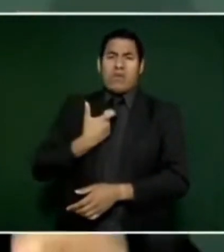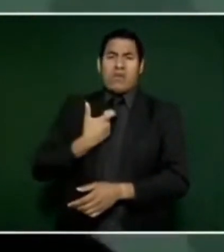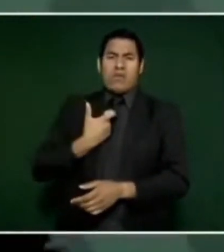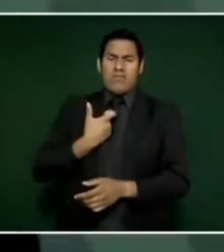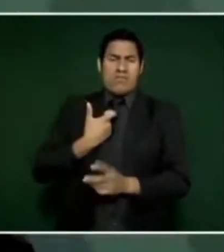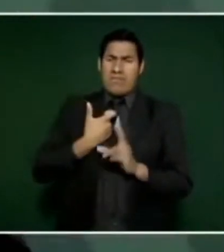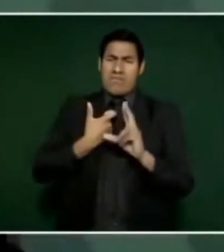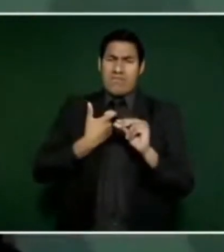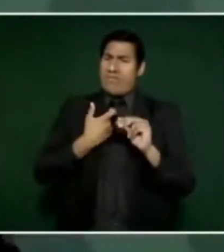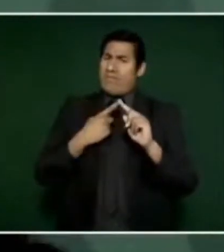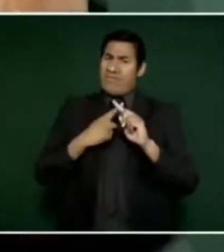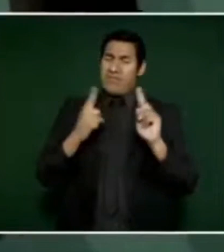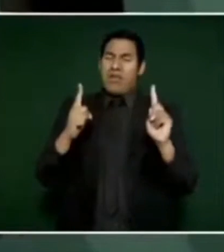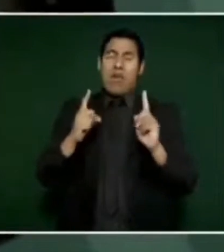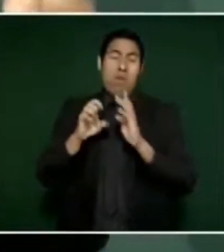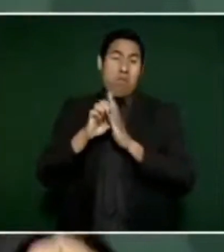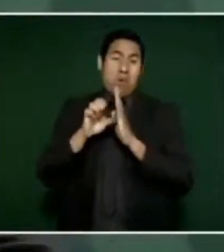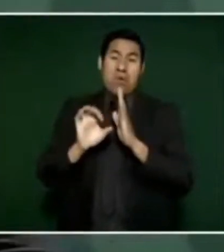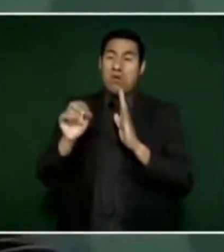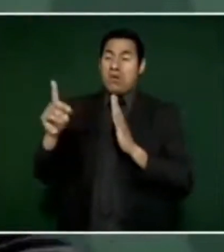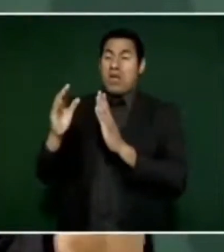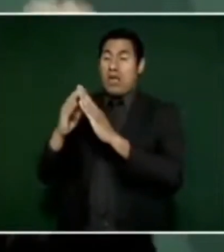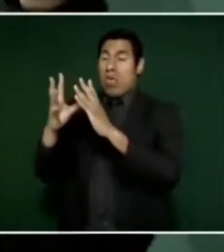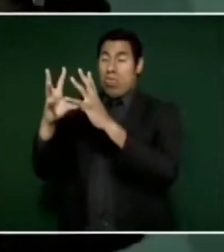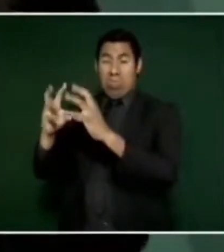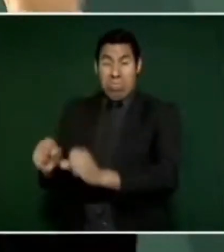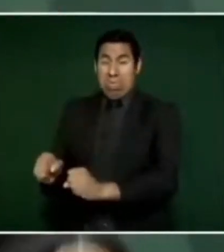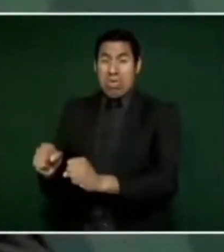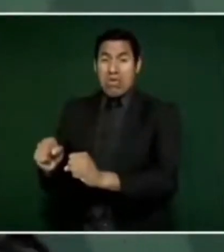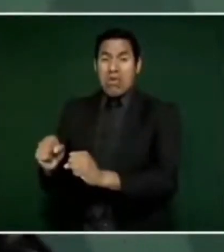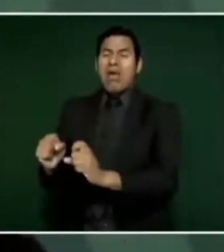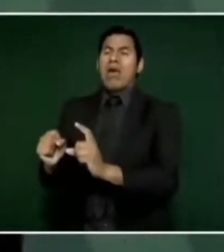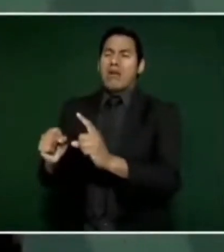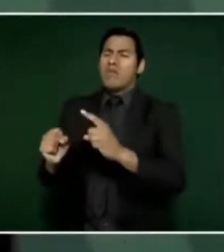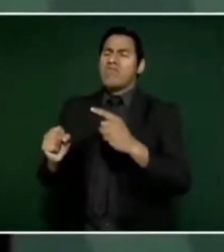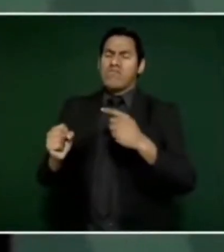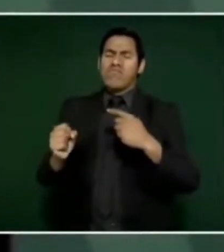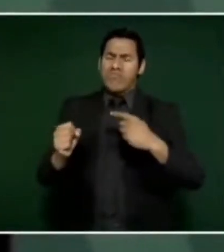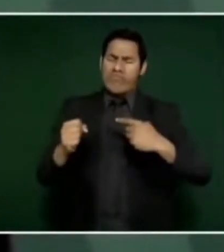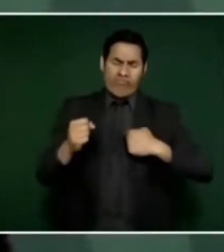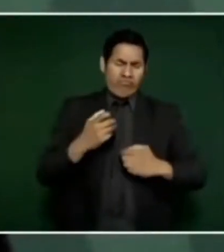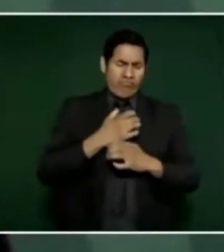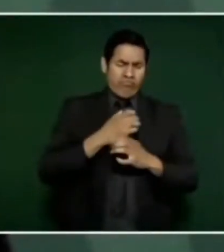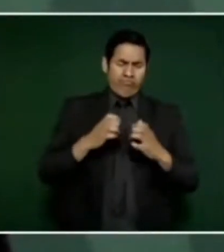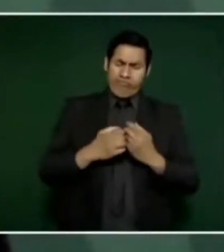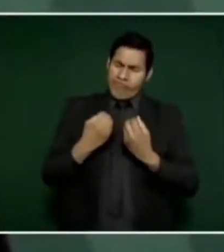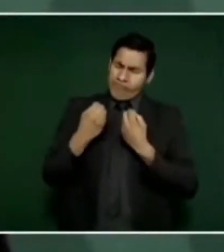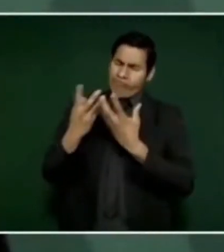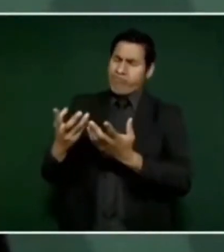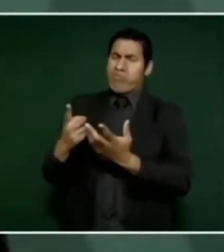Si perdieron su vivienda, van a tener los recursos para hacer su vivienda.